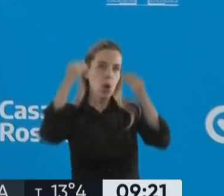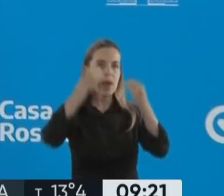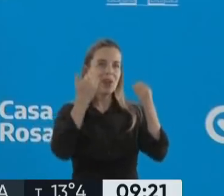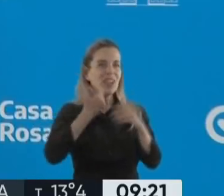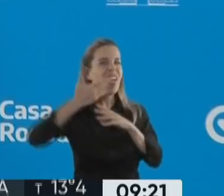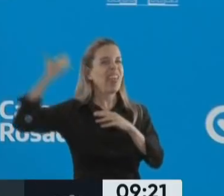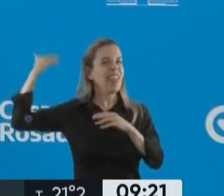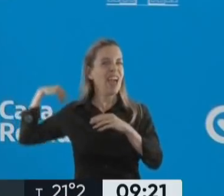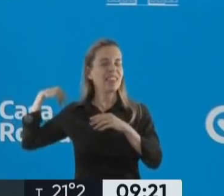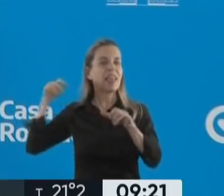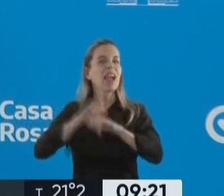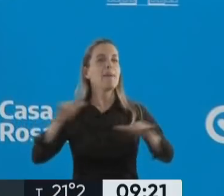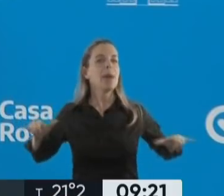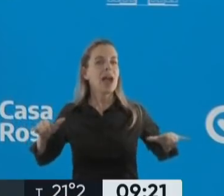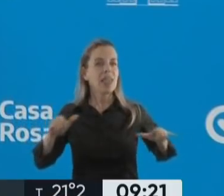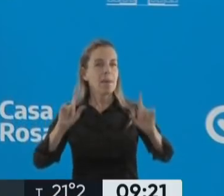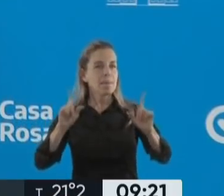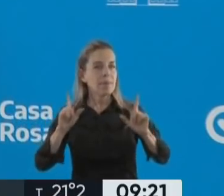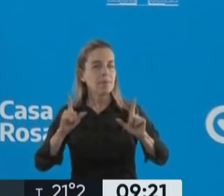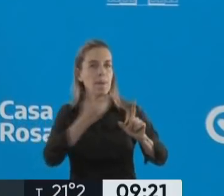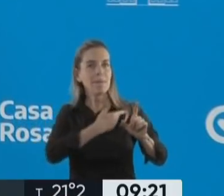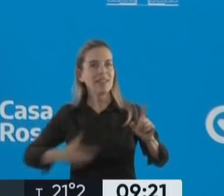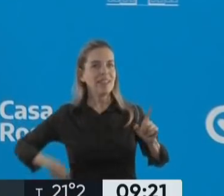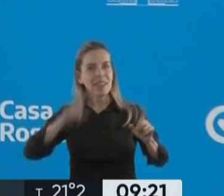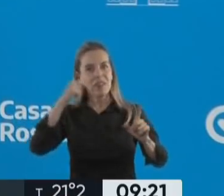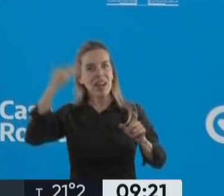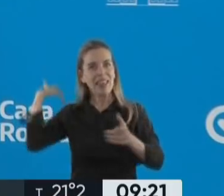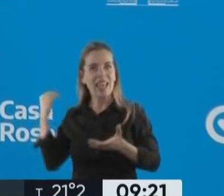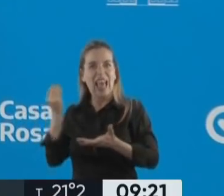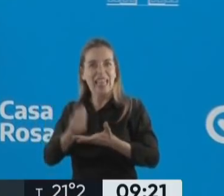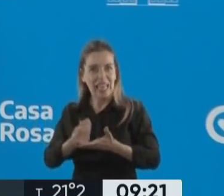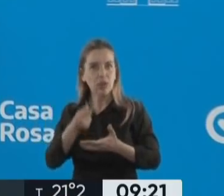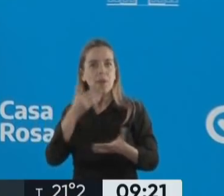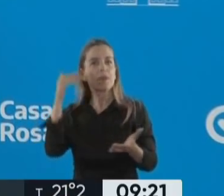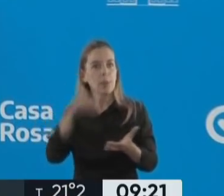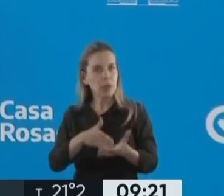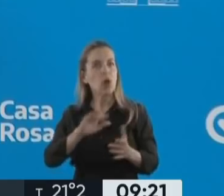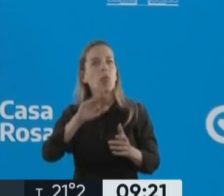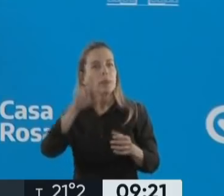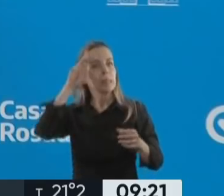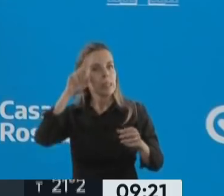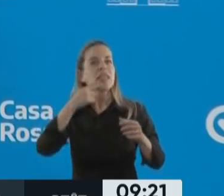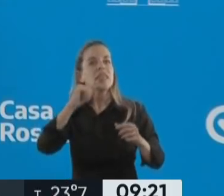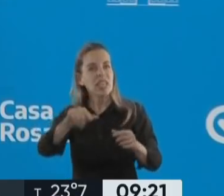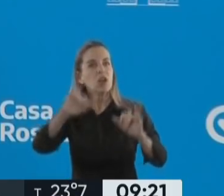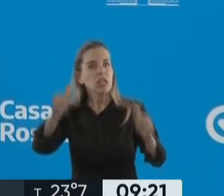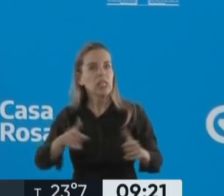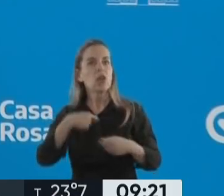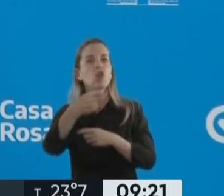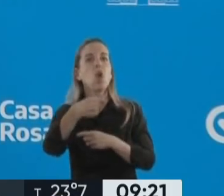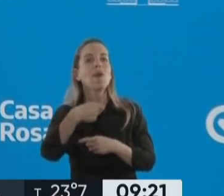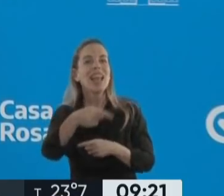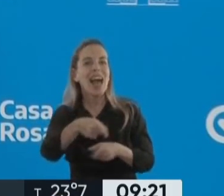de ser gobierno. Desde la campaña electoral del presidente Alberto Fernández prometió y cumplió que las personas mayores tendrían